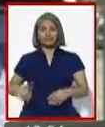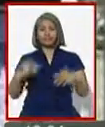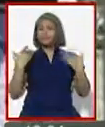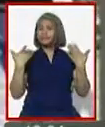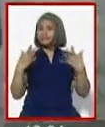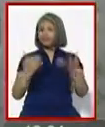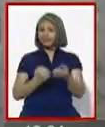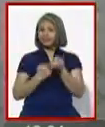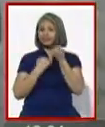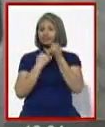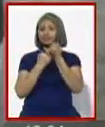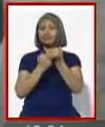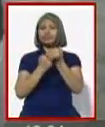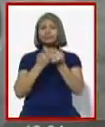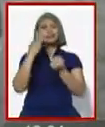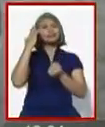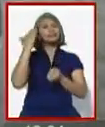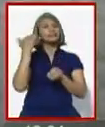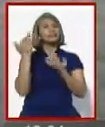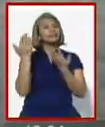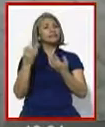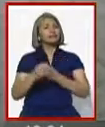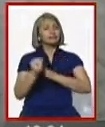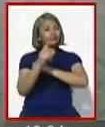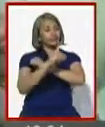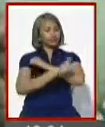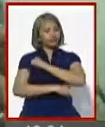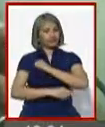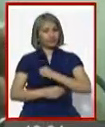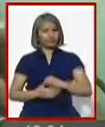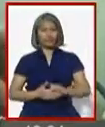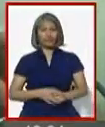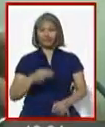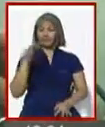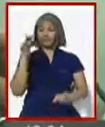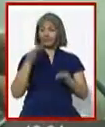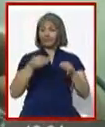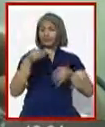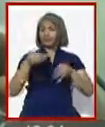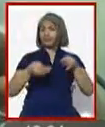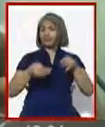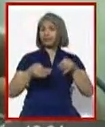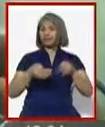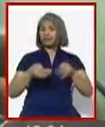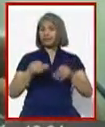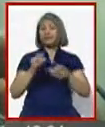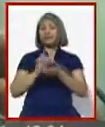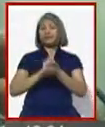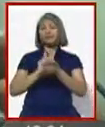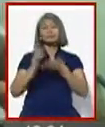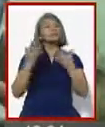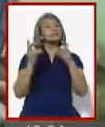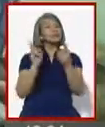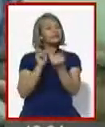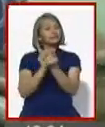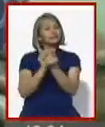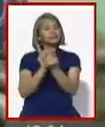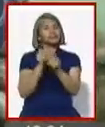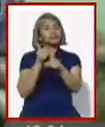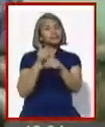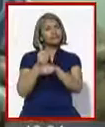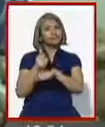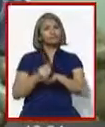parte coadyuvante del proceso porque esperábamos que se castigue si es que la justicia encontraba delito, porque es la